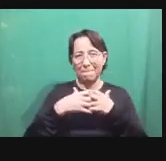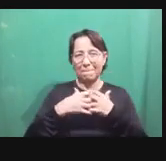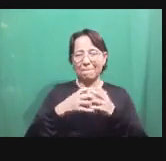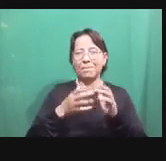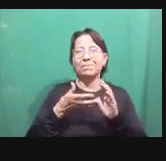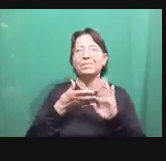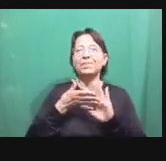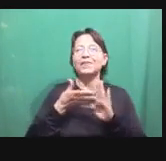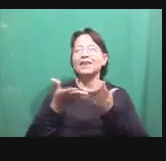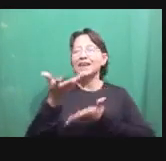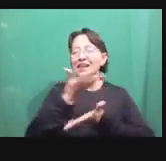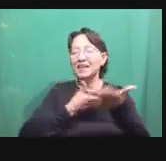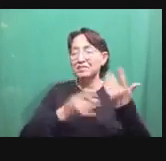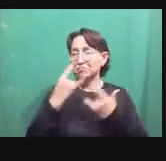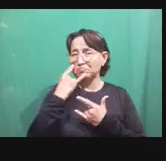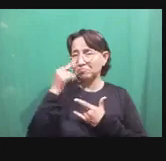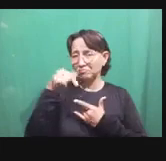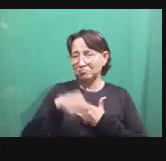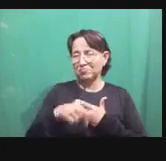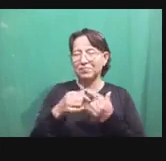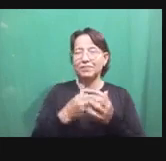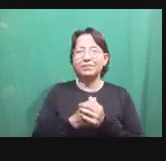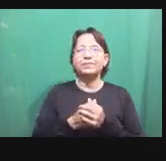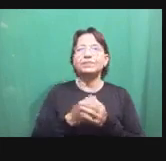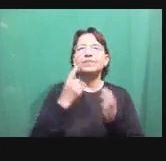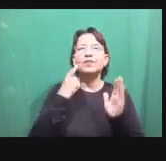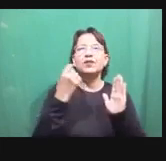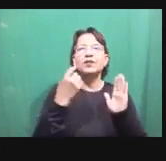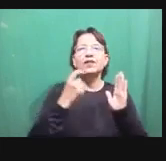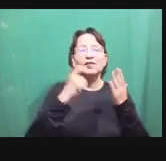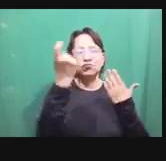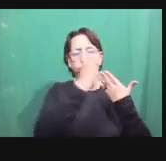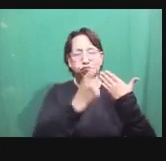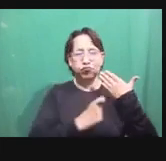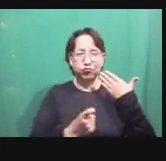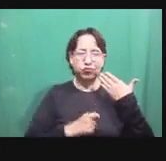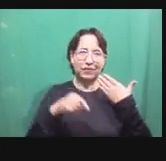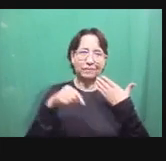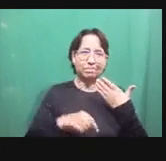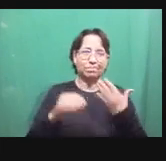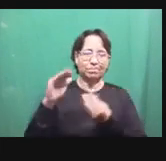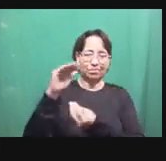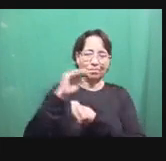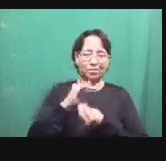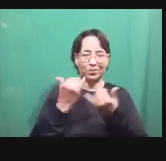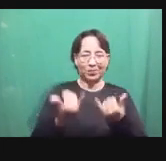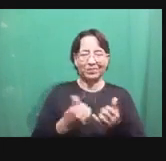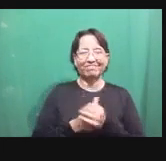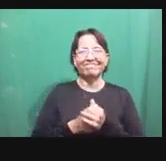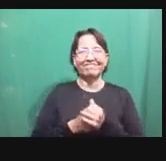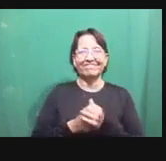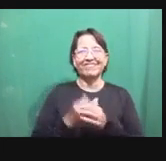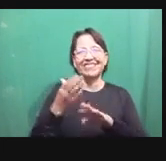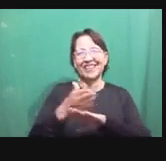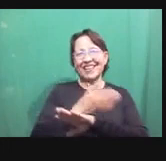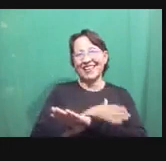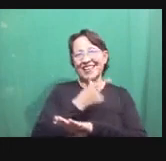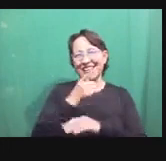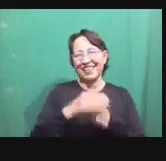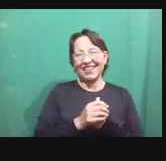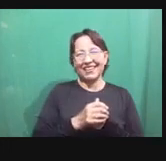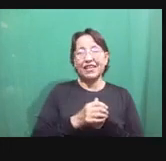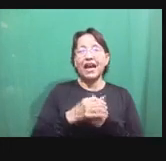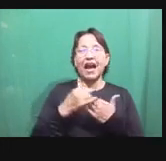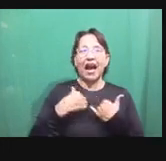conversación tan interesante y valiosa sobre el graffiti de patrimonio. Primero, bueno, como bien lo mencionas,